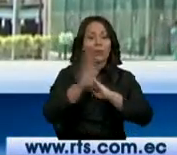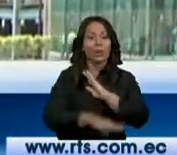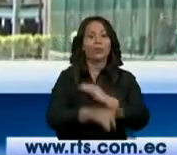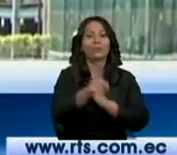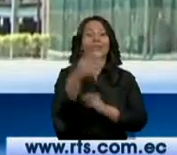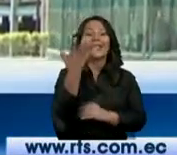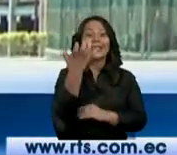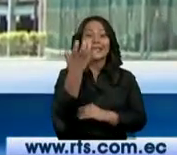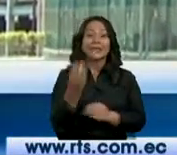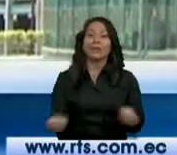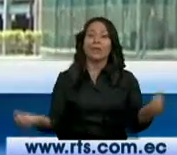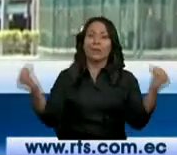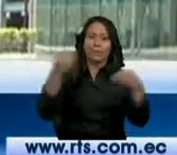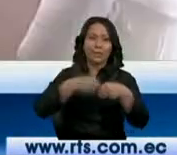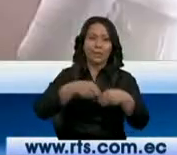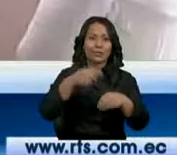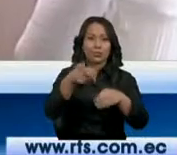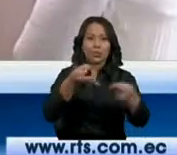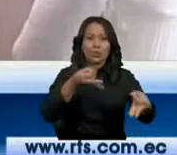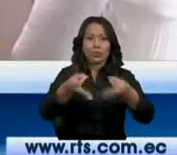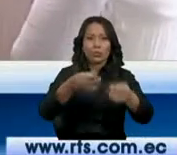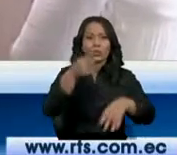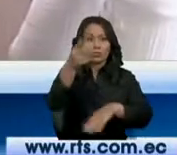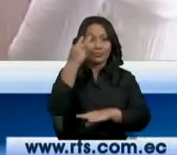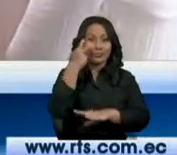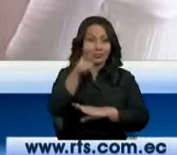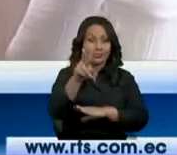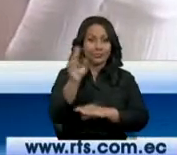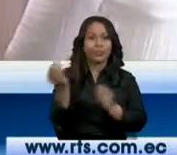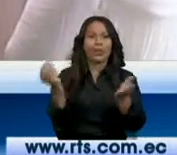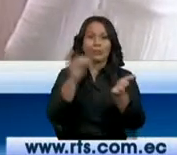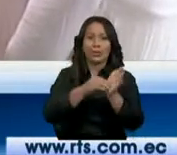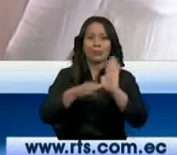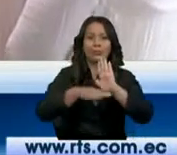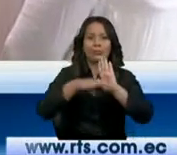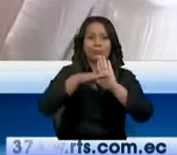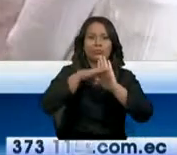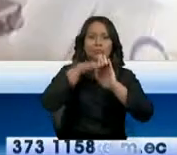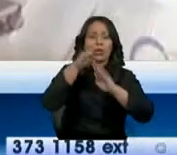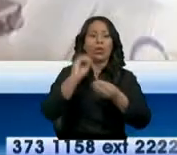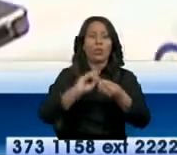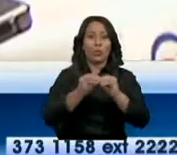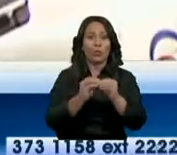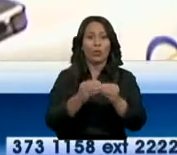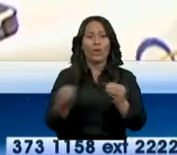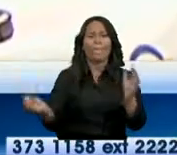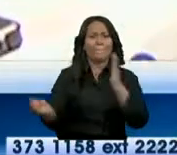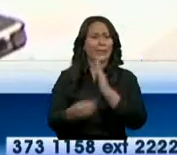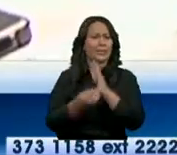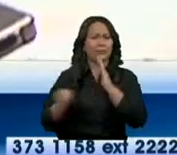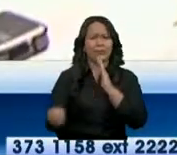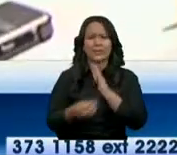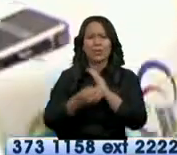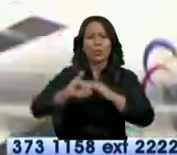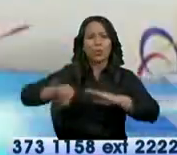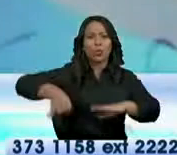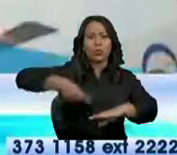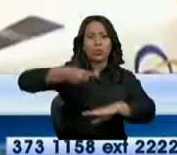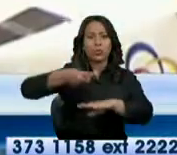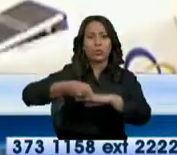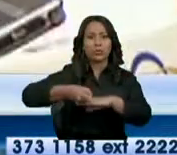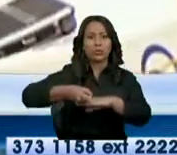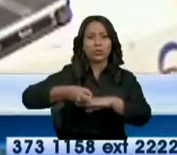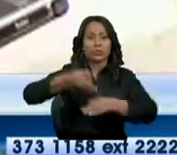la unidad civil de este complejo y a escala nacional se ha duplicado el número. En promedio los jueces